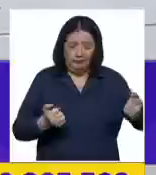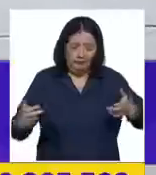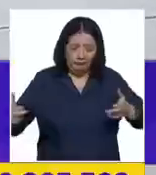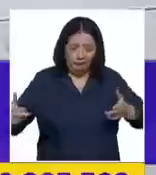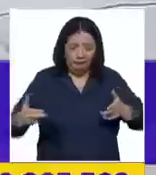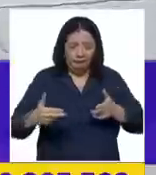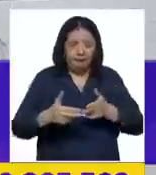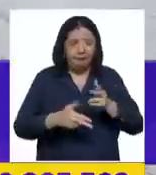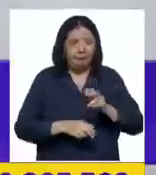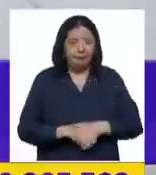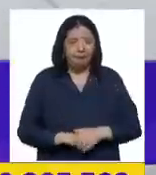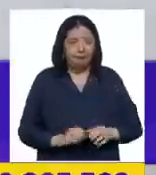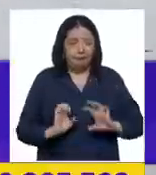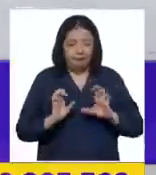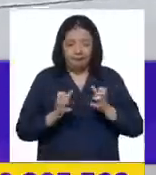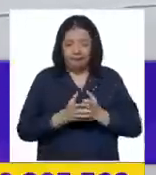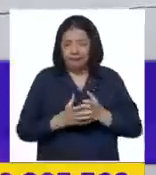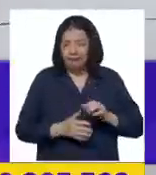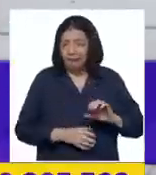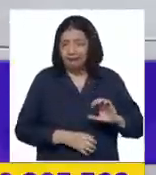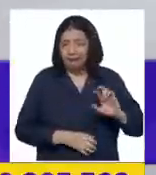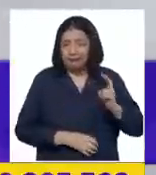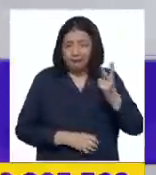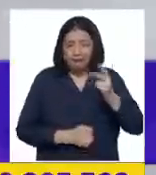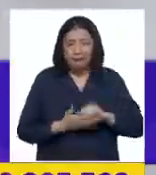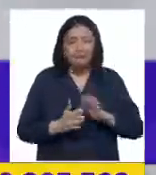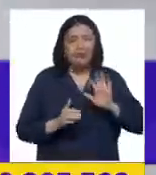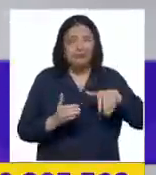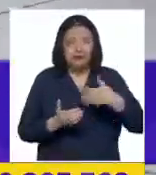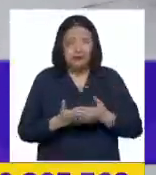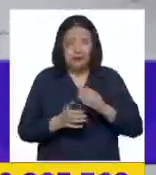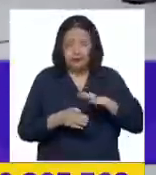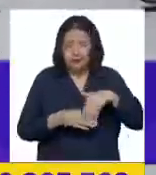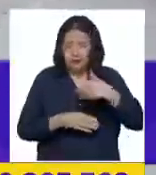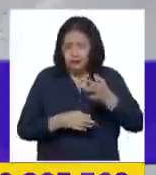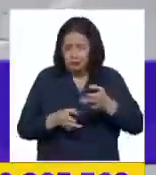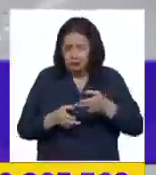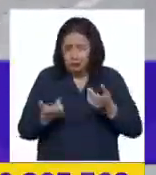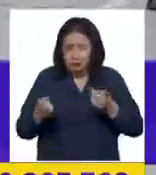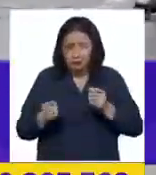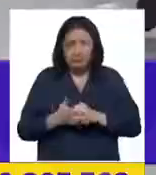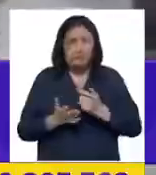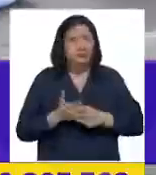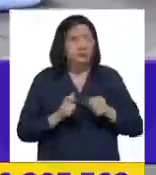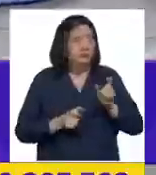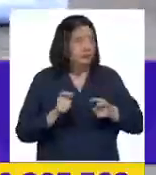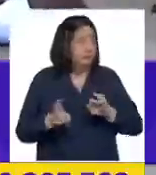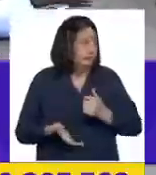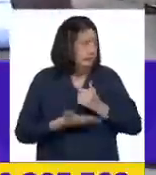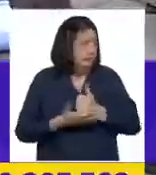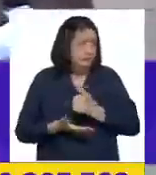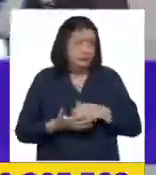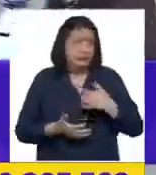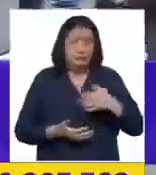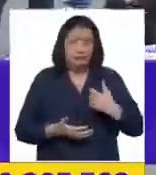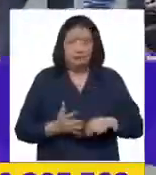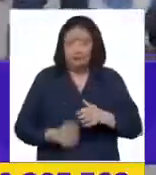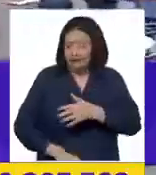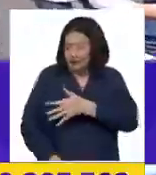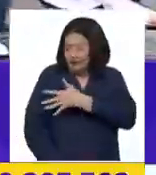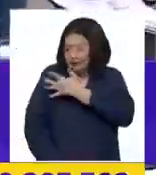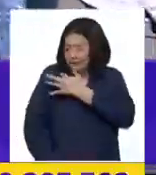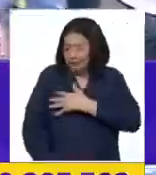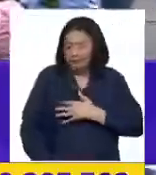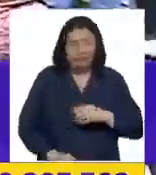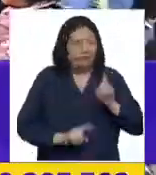tráiler. Un equipo de Latina llegó minutos después del accidente. Los heridos de la combi eran auxiliados, tenían quemaduras. Algunos acabaron